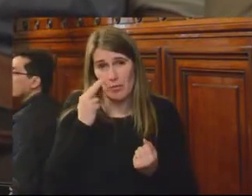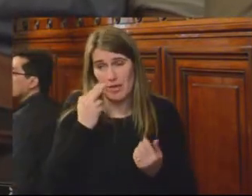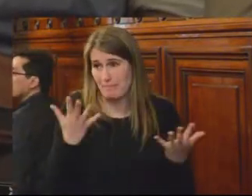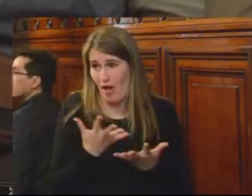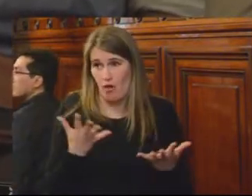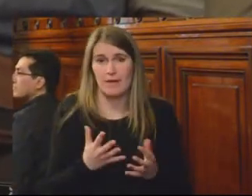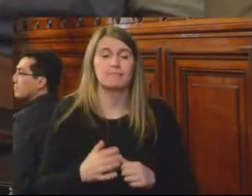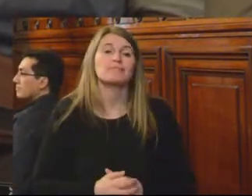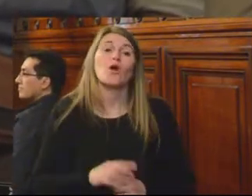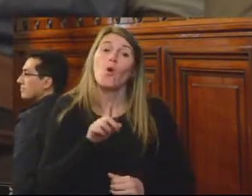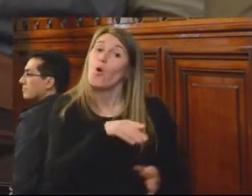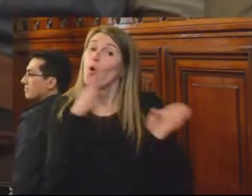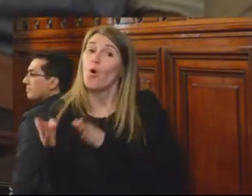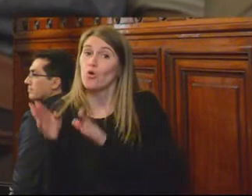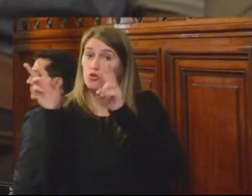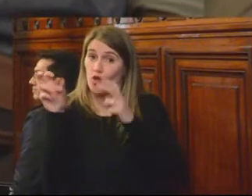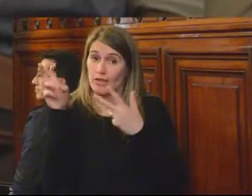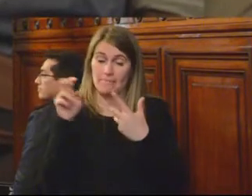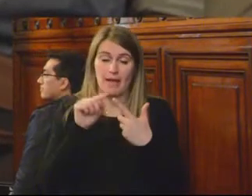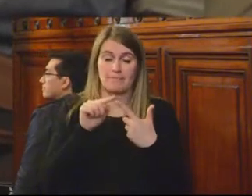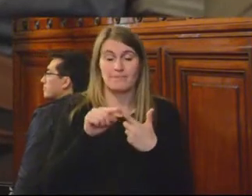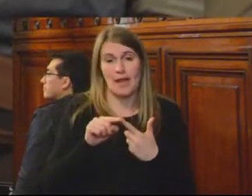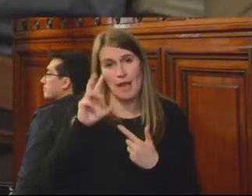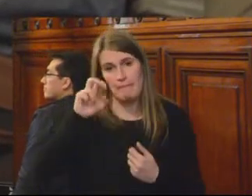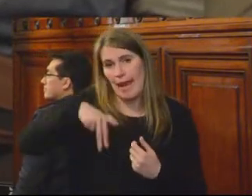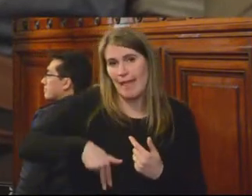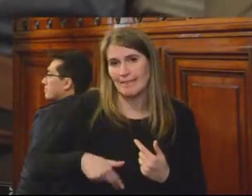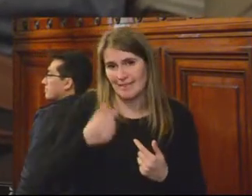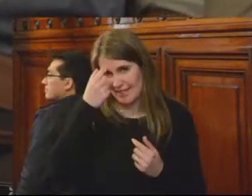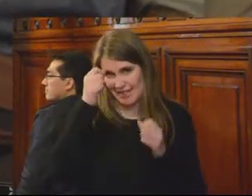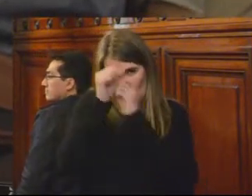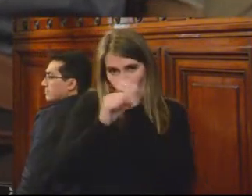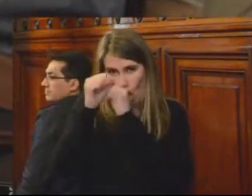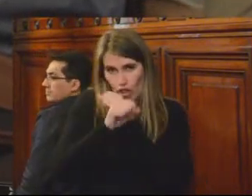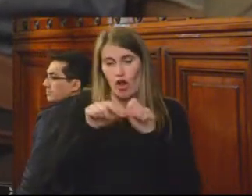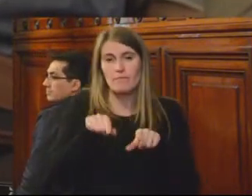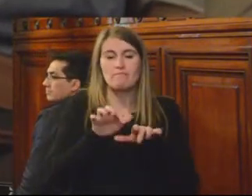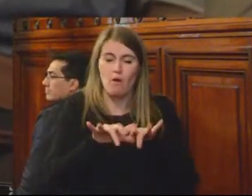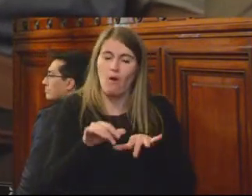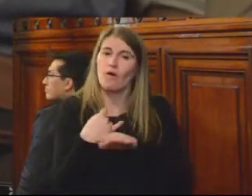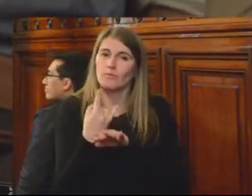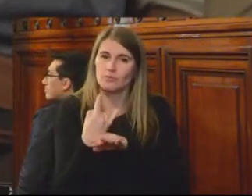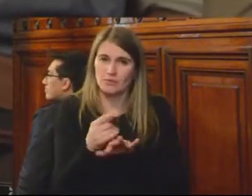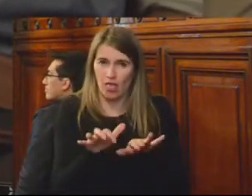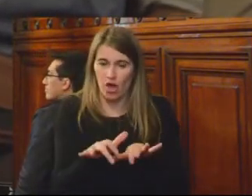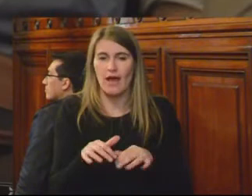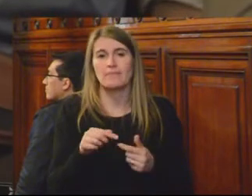tema importantísimo es todo este plan tecnológico de las canaimas que efectivamente tenemos.